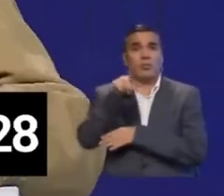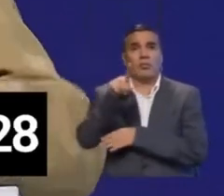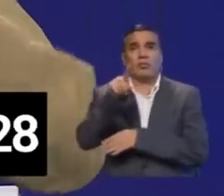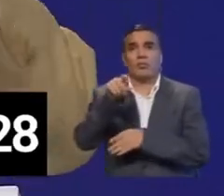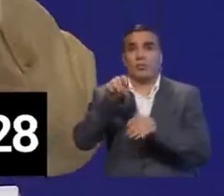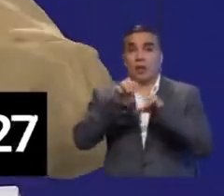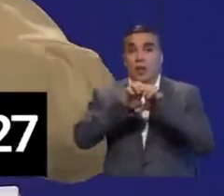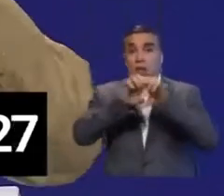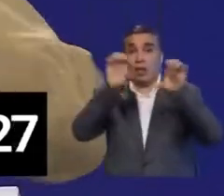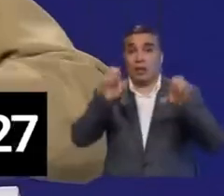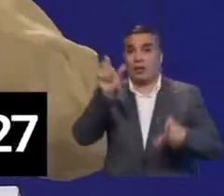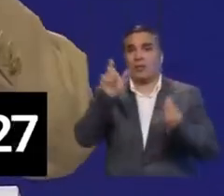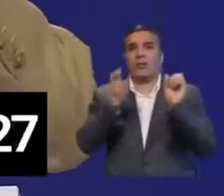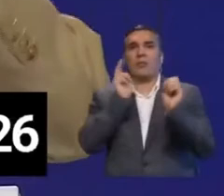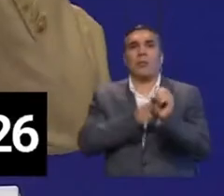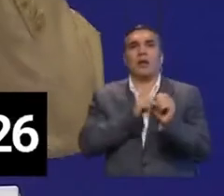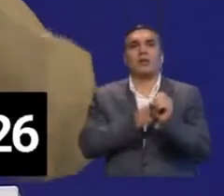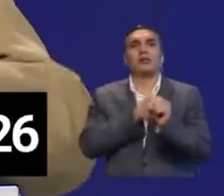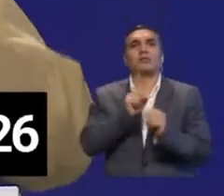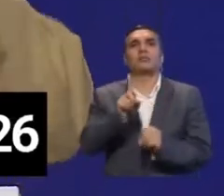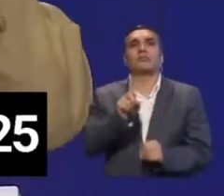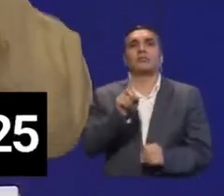los empresarios participen